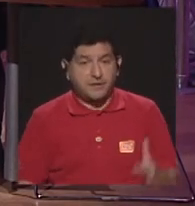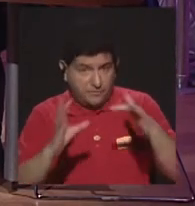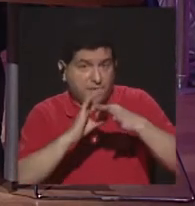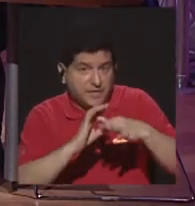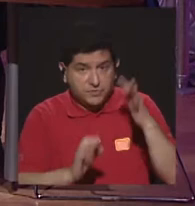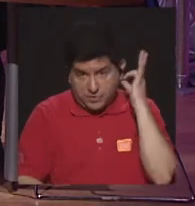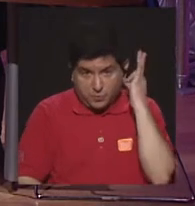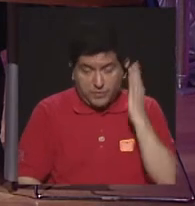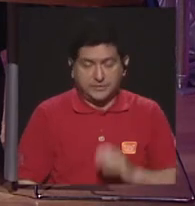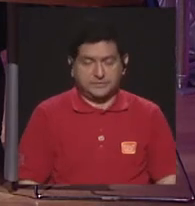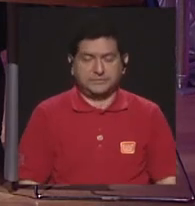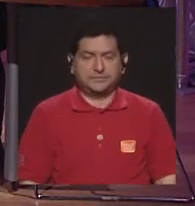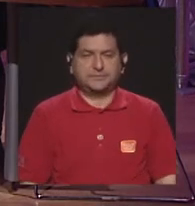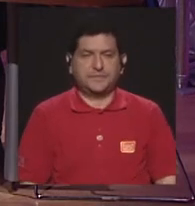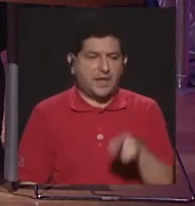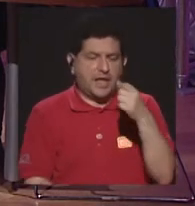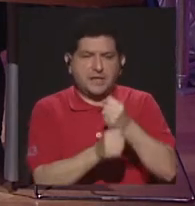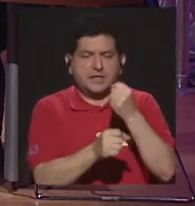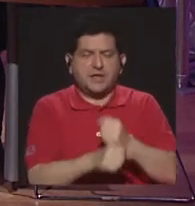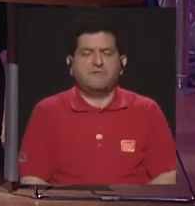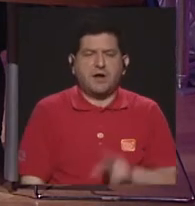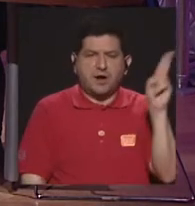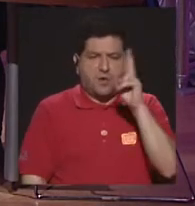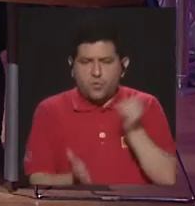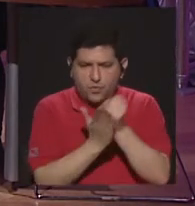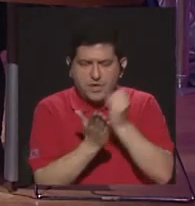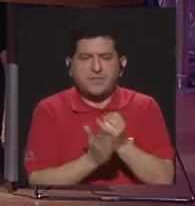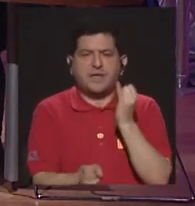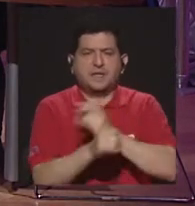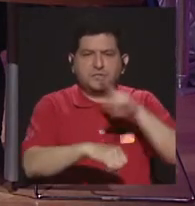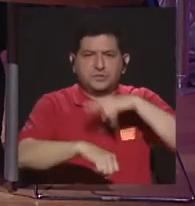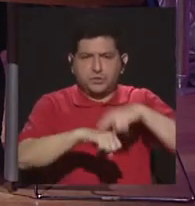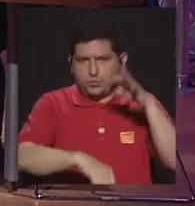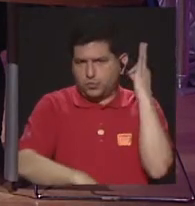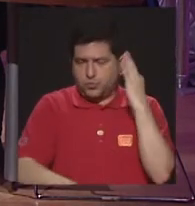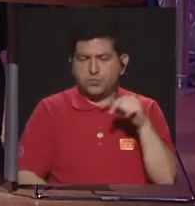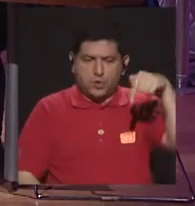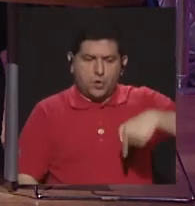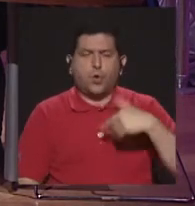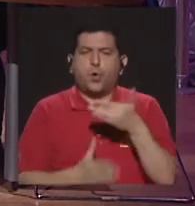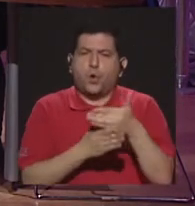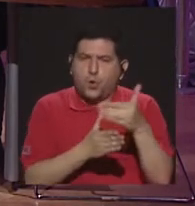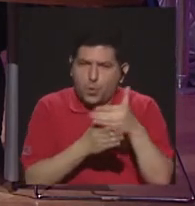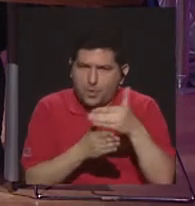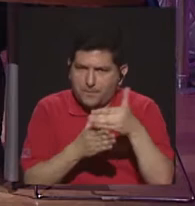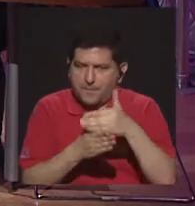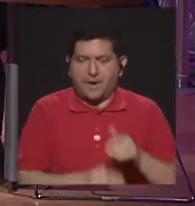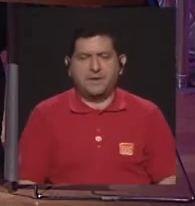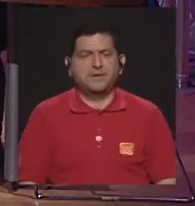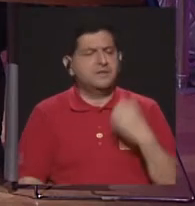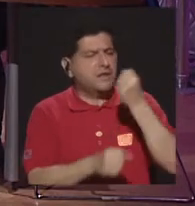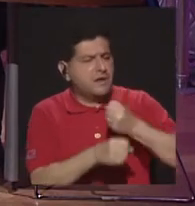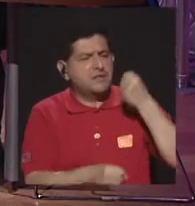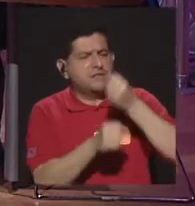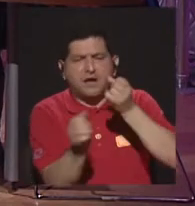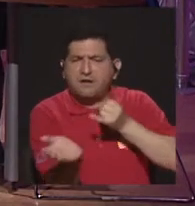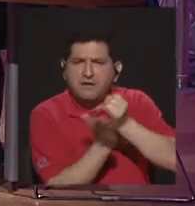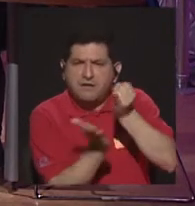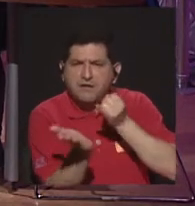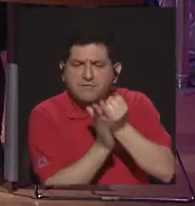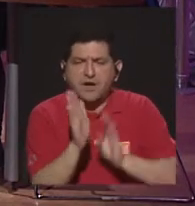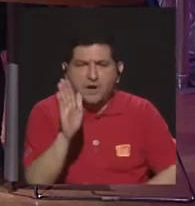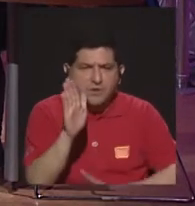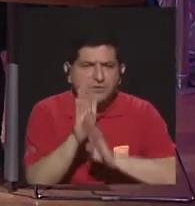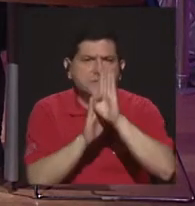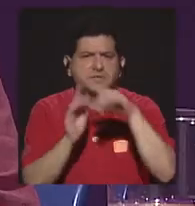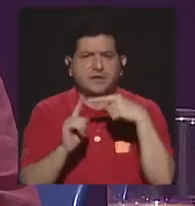de las mujeres. Trabaja en la Unidad de Investigación del INAMU y hoy va a compartir con nosotras un trabajo de investigación que